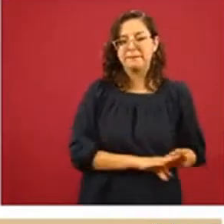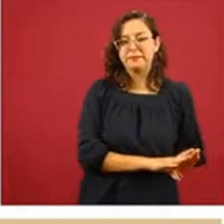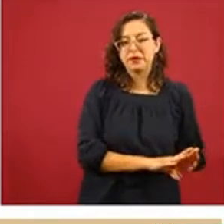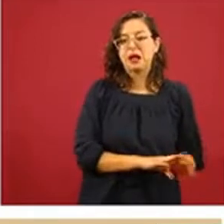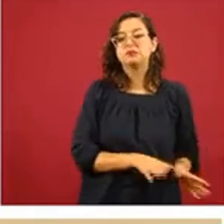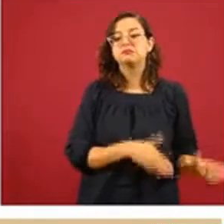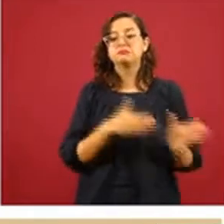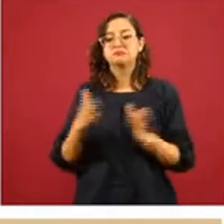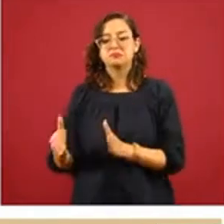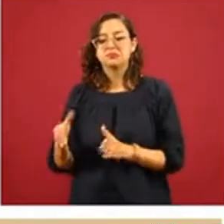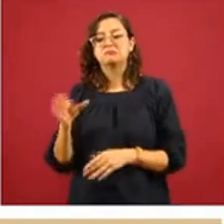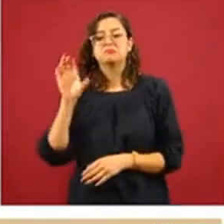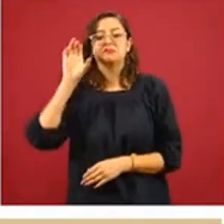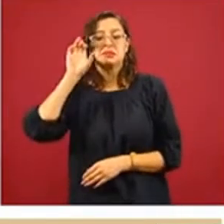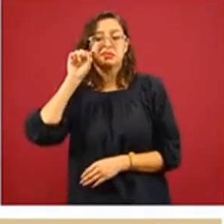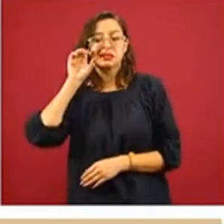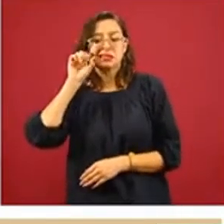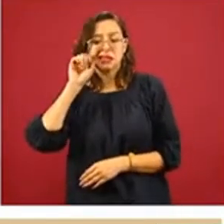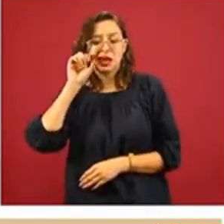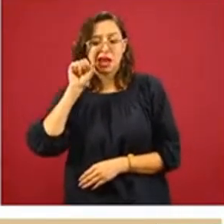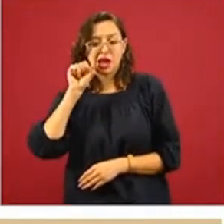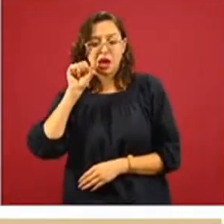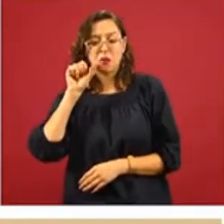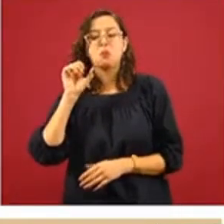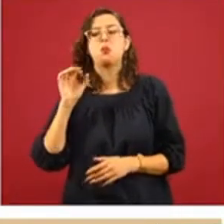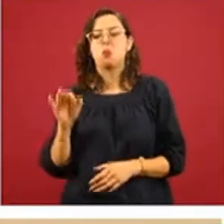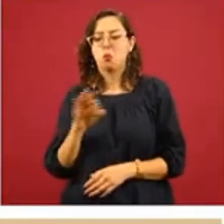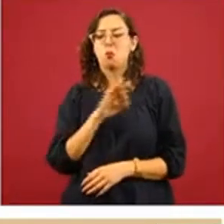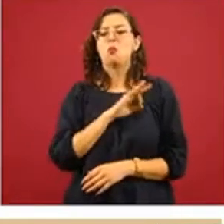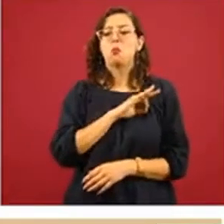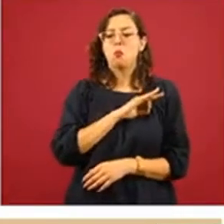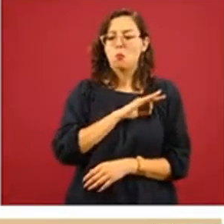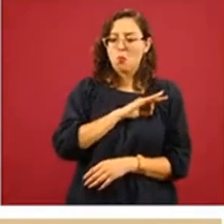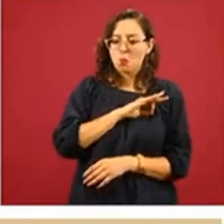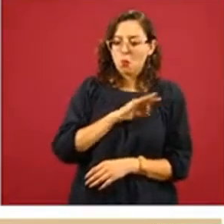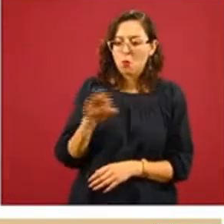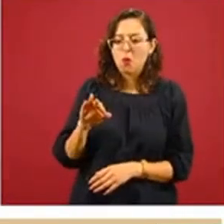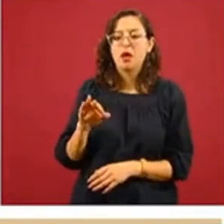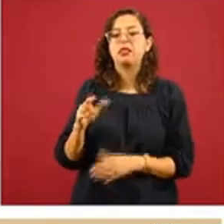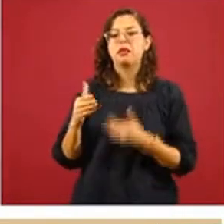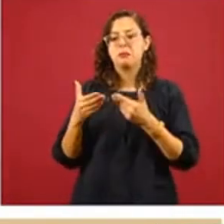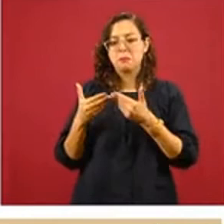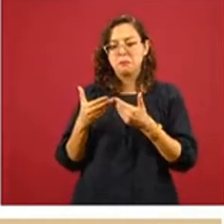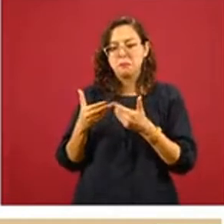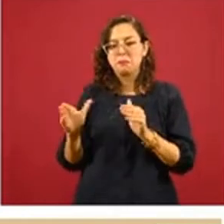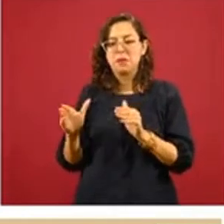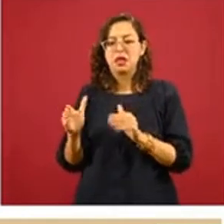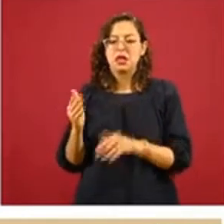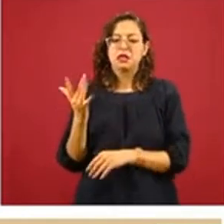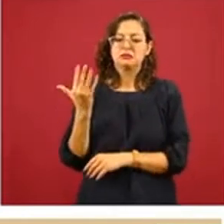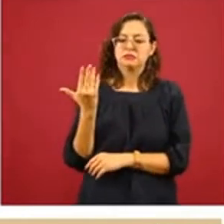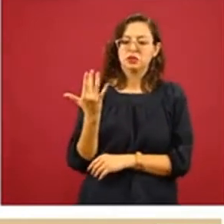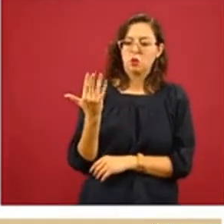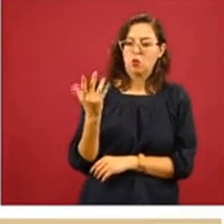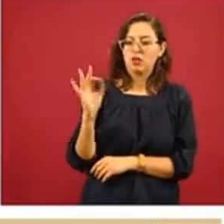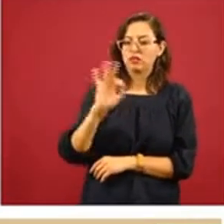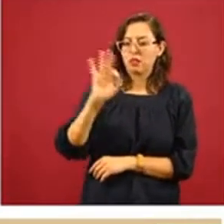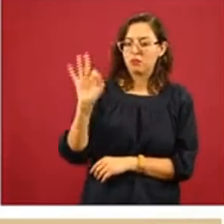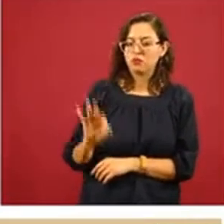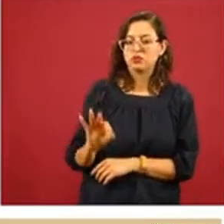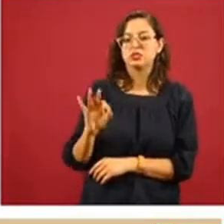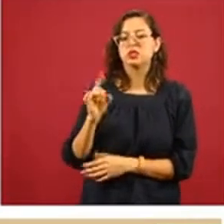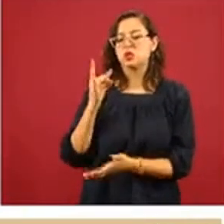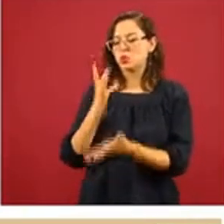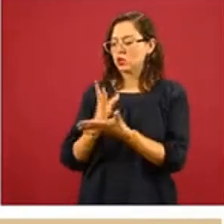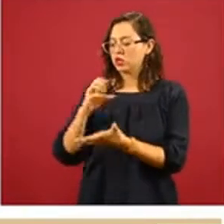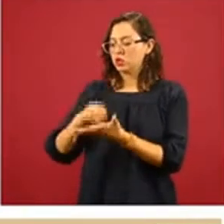cuando entramos al nivel de riesgo alto, que es el naranja, pues bueno, hay un aforo que se permite del 50% solo con